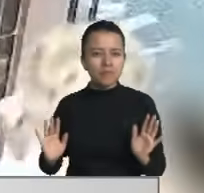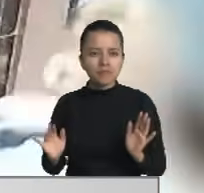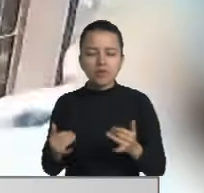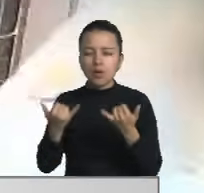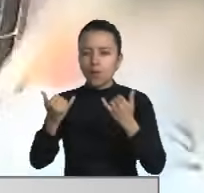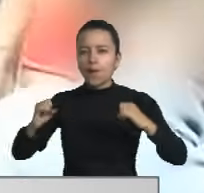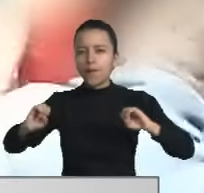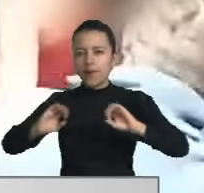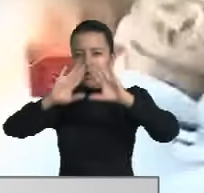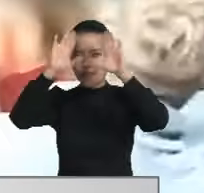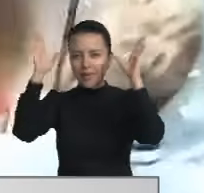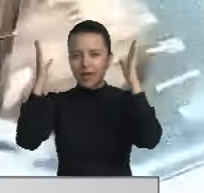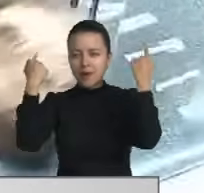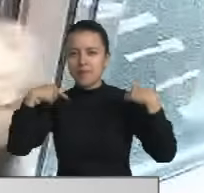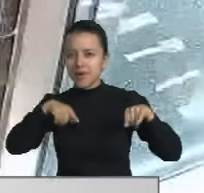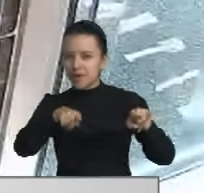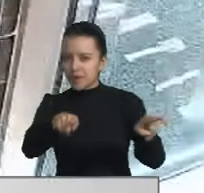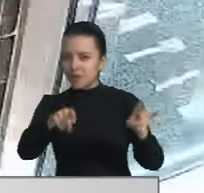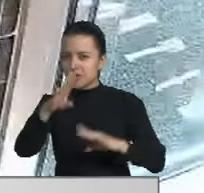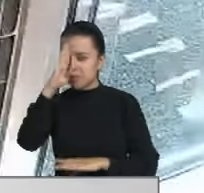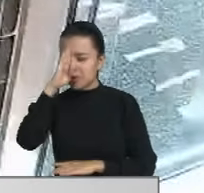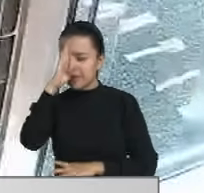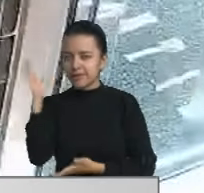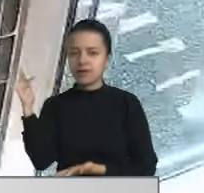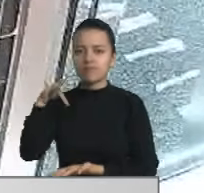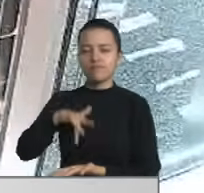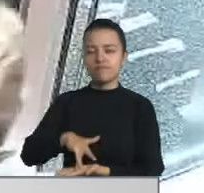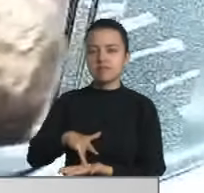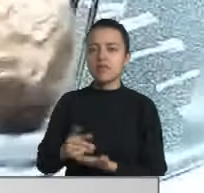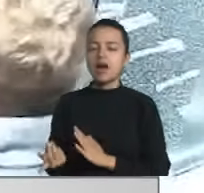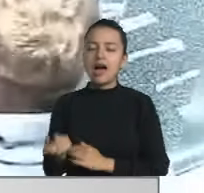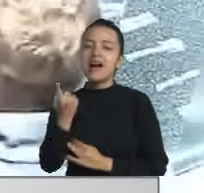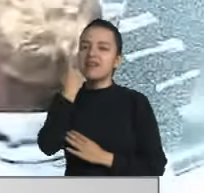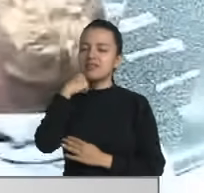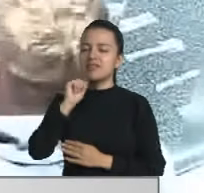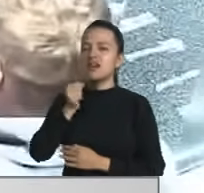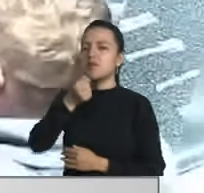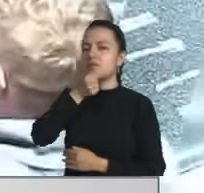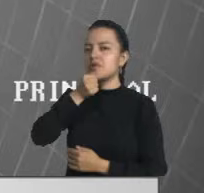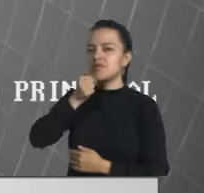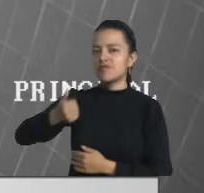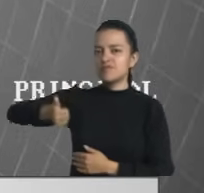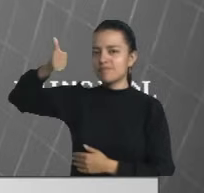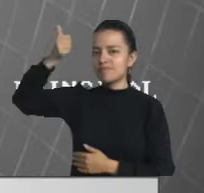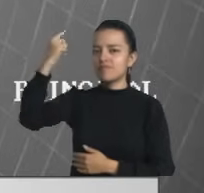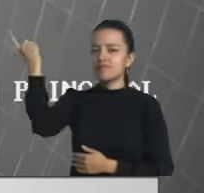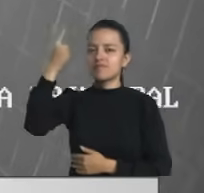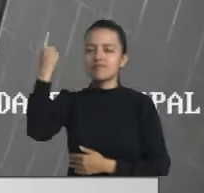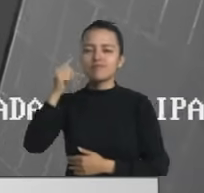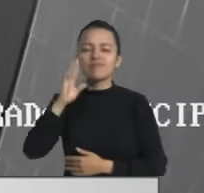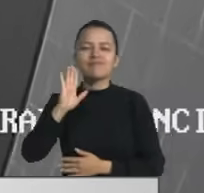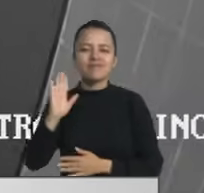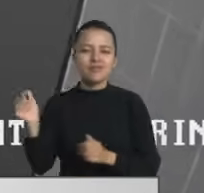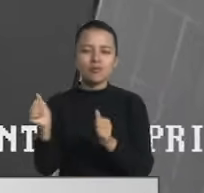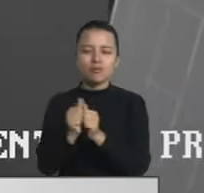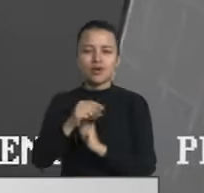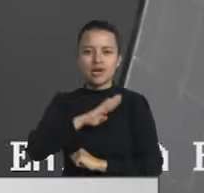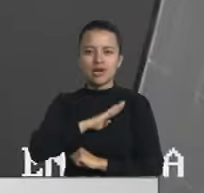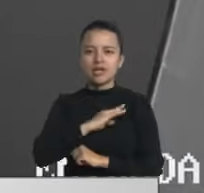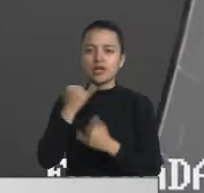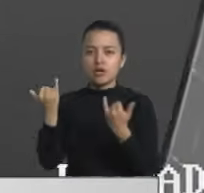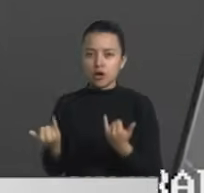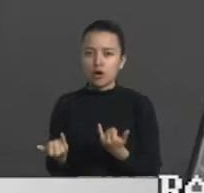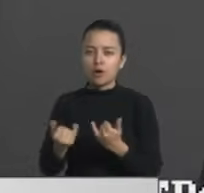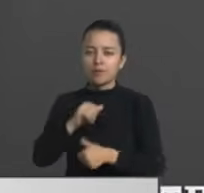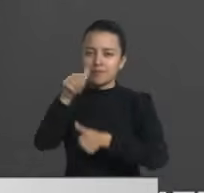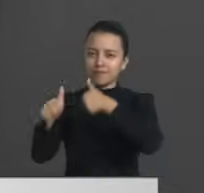Policía Metropolitana se ha pronunciado por segunda vez. Ayer lo hizo el comandante de la policía en medio de una rueda de prensa con el alcalde. Hoy lo hizo